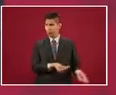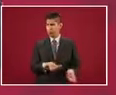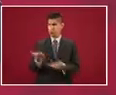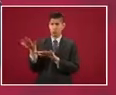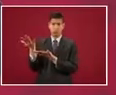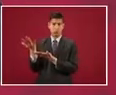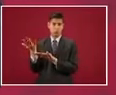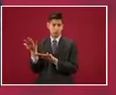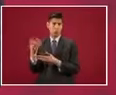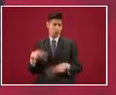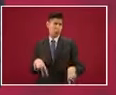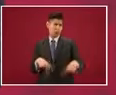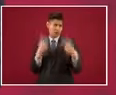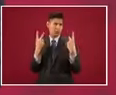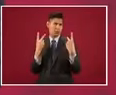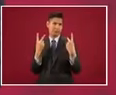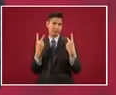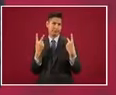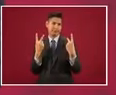Se vende